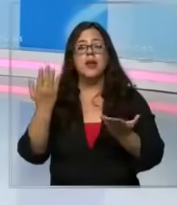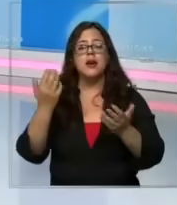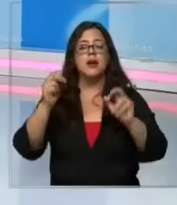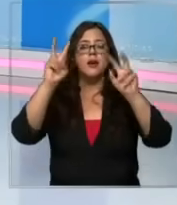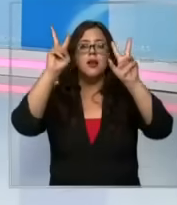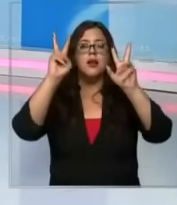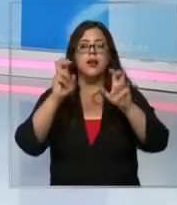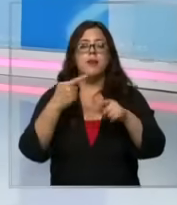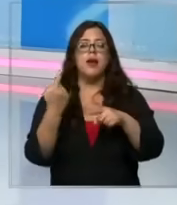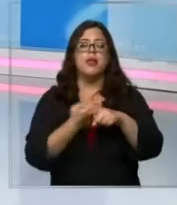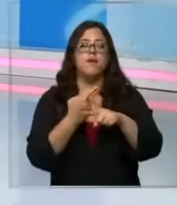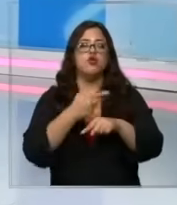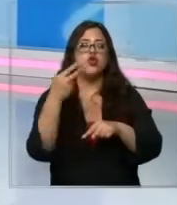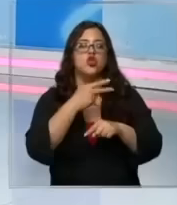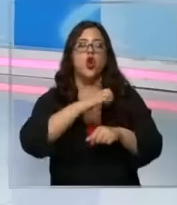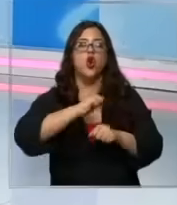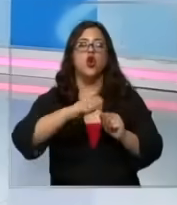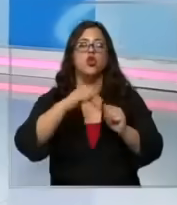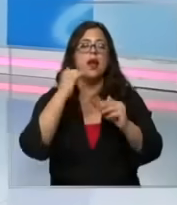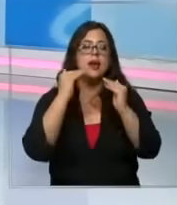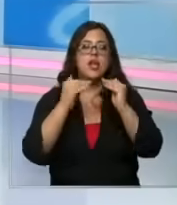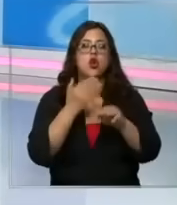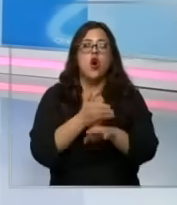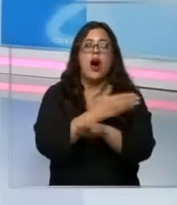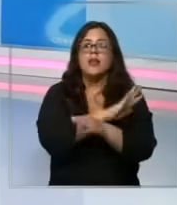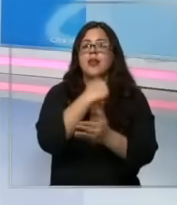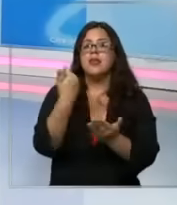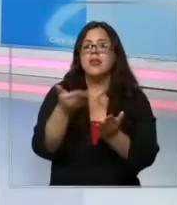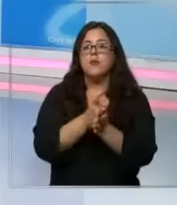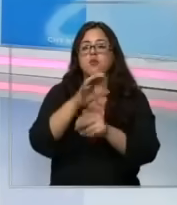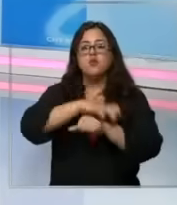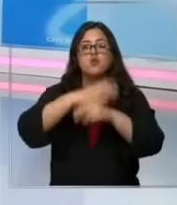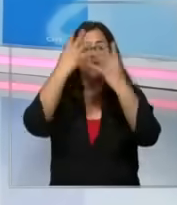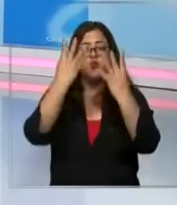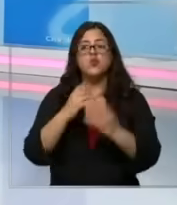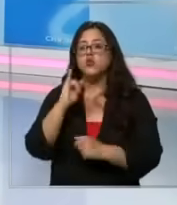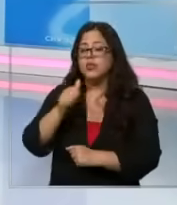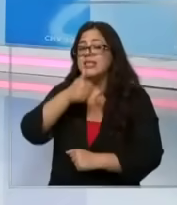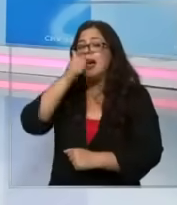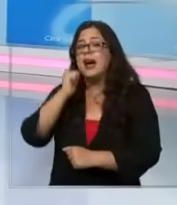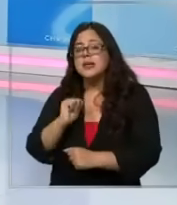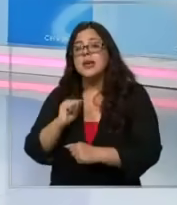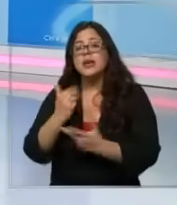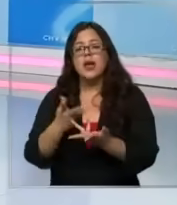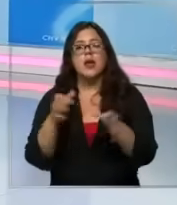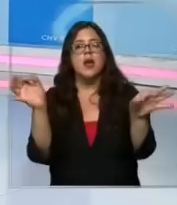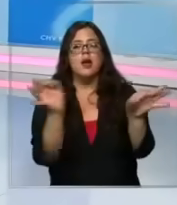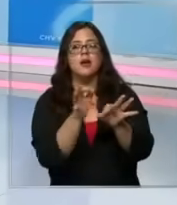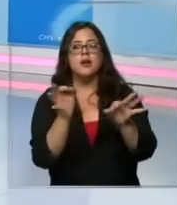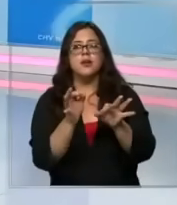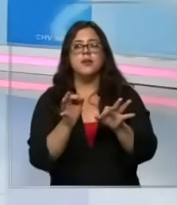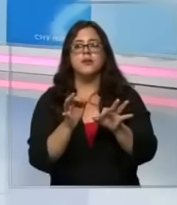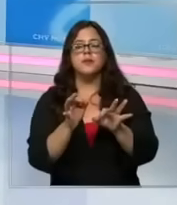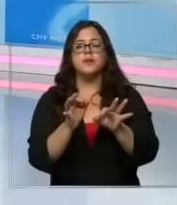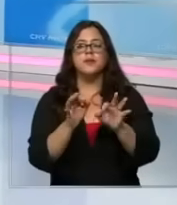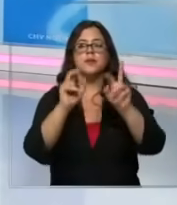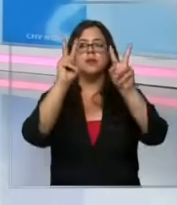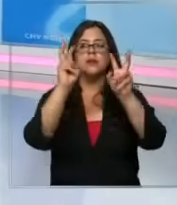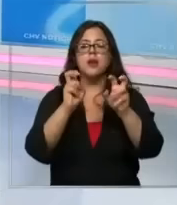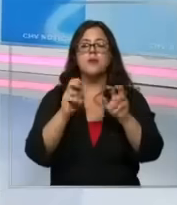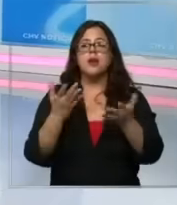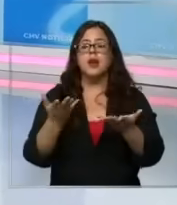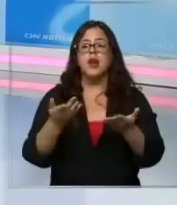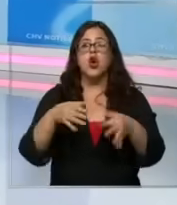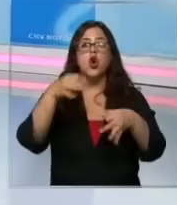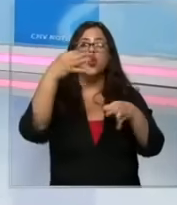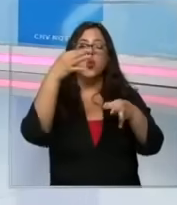caso de abusos sexuales contra menores antes de morir en la cárcel. Sí, Daniel, ayer habíamos alcanzado a anticipar parte de los